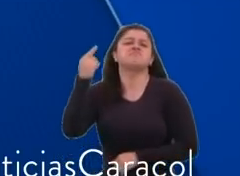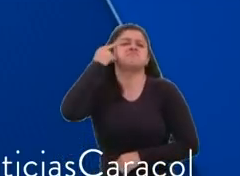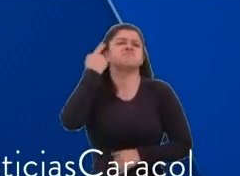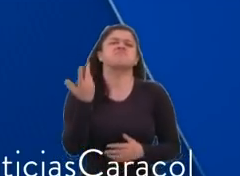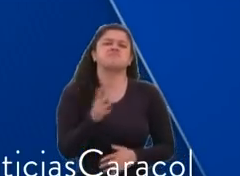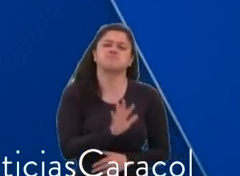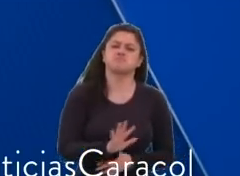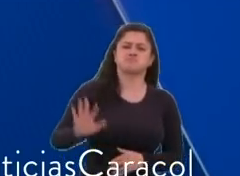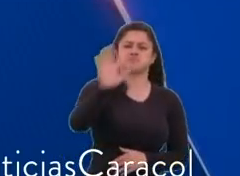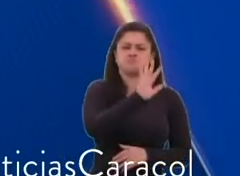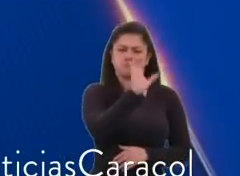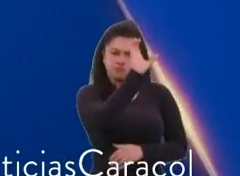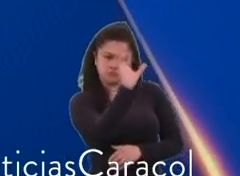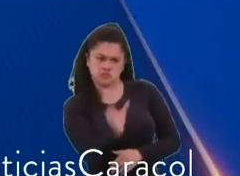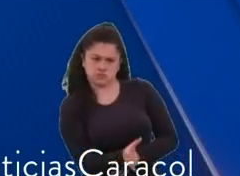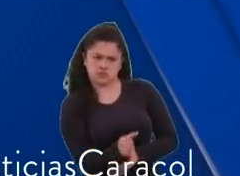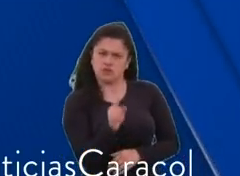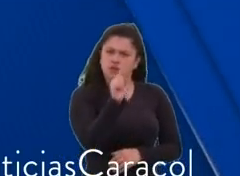Chocó, de Capurganá?